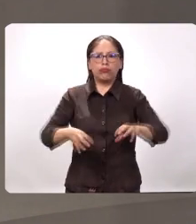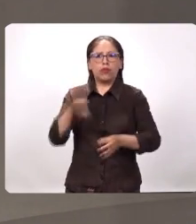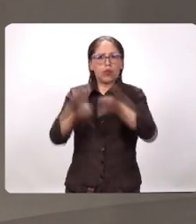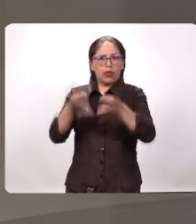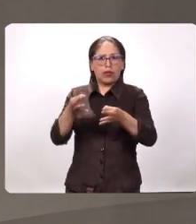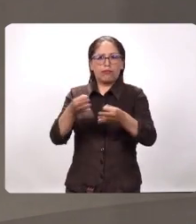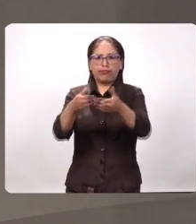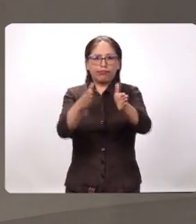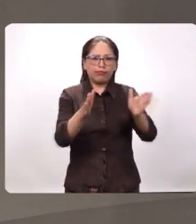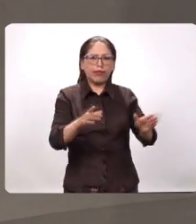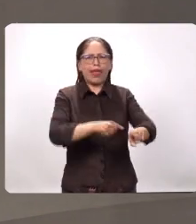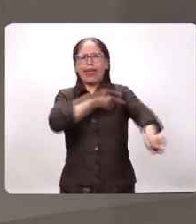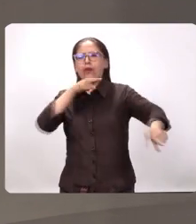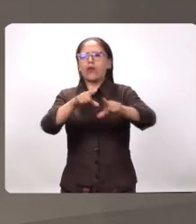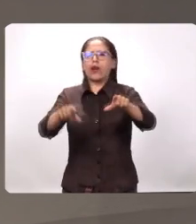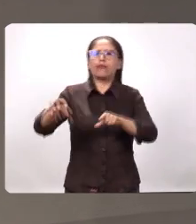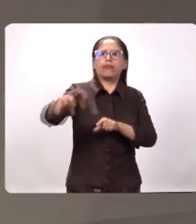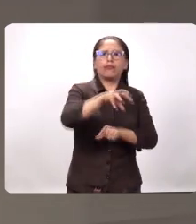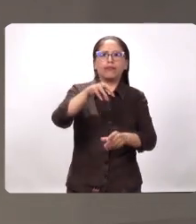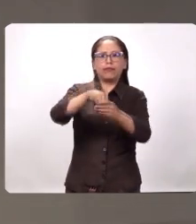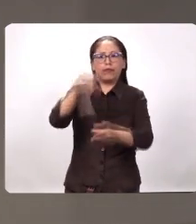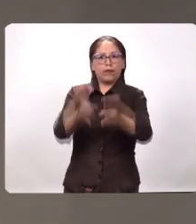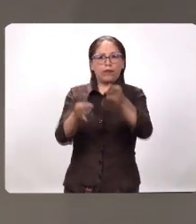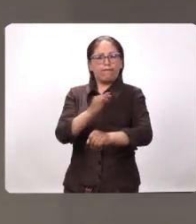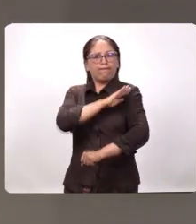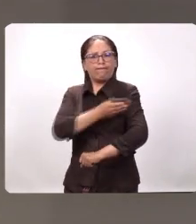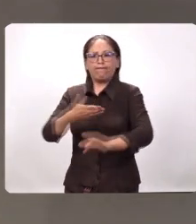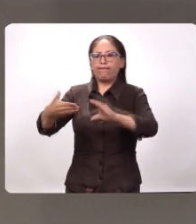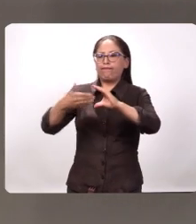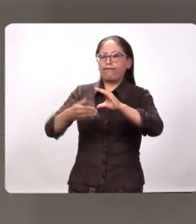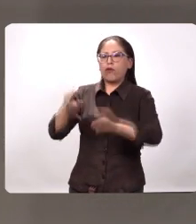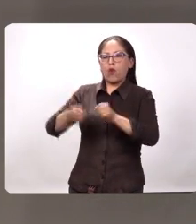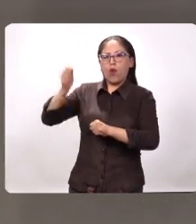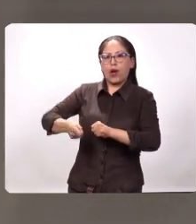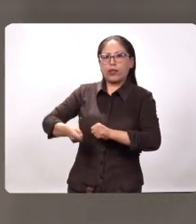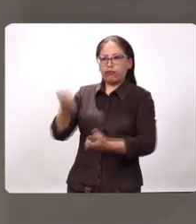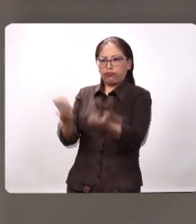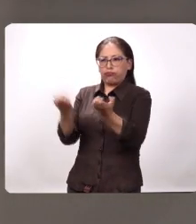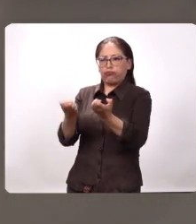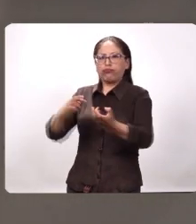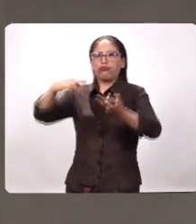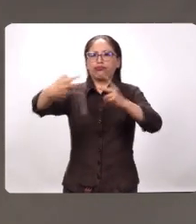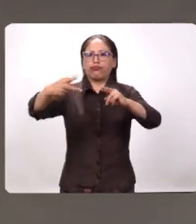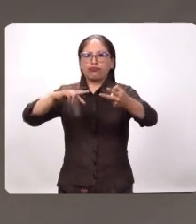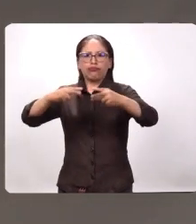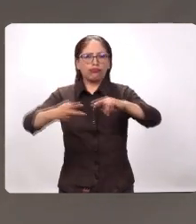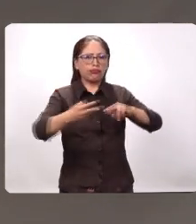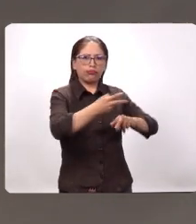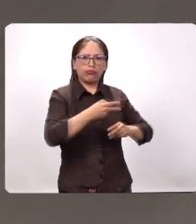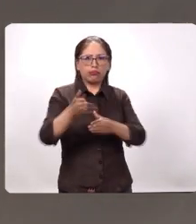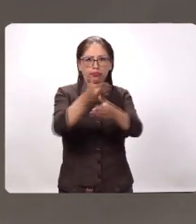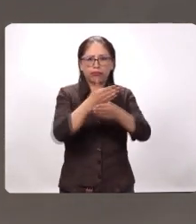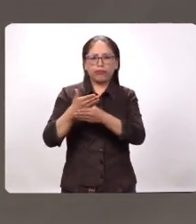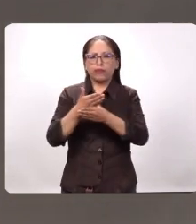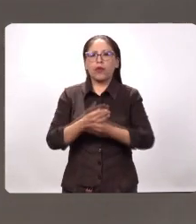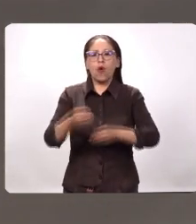juzgados, implementación de la itinerancia en la jurisdicción ordinaria, fortalecer la carrera judicial con la evaluación a jueces, crear jueces suplentes para